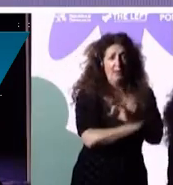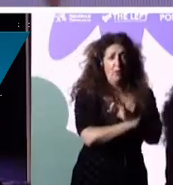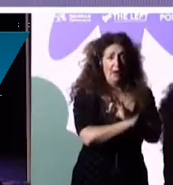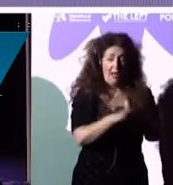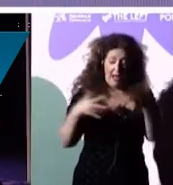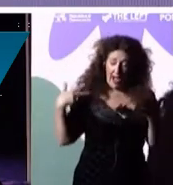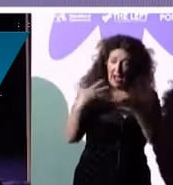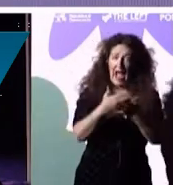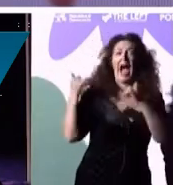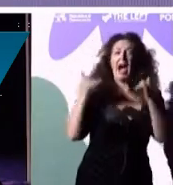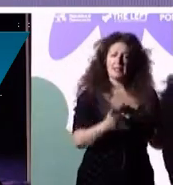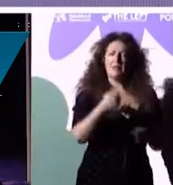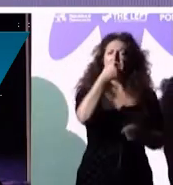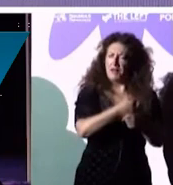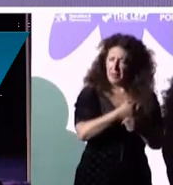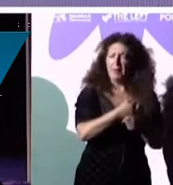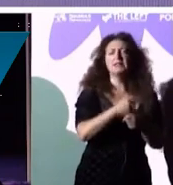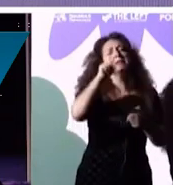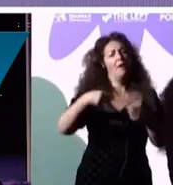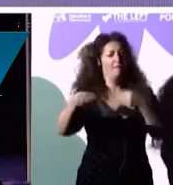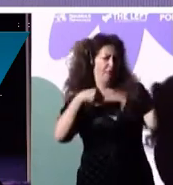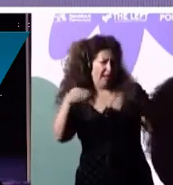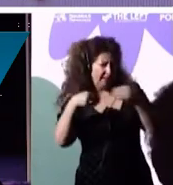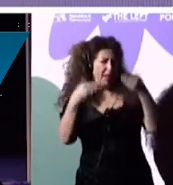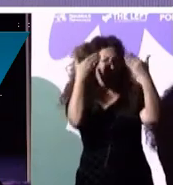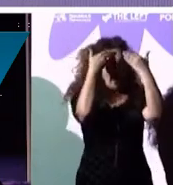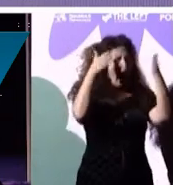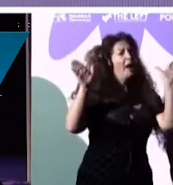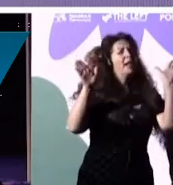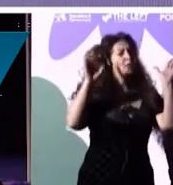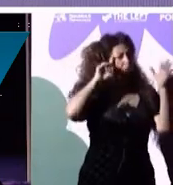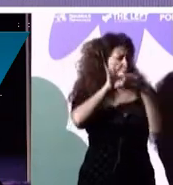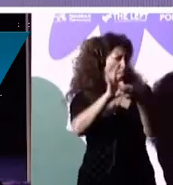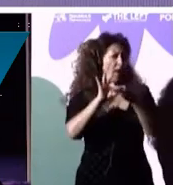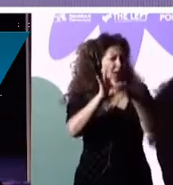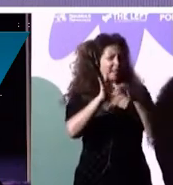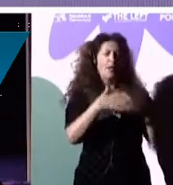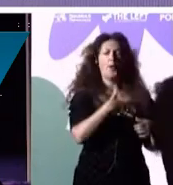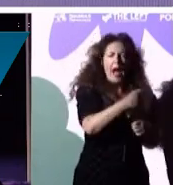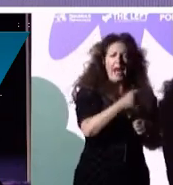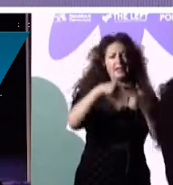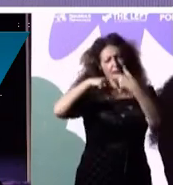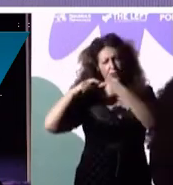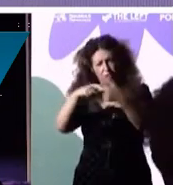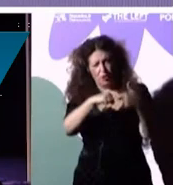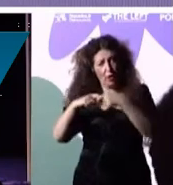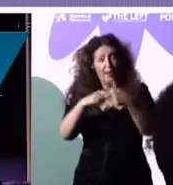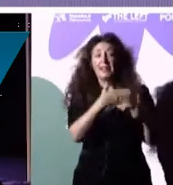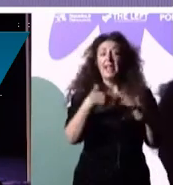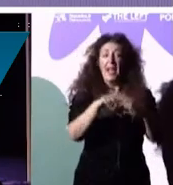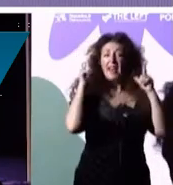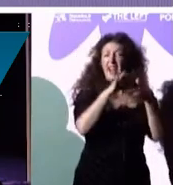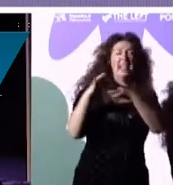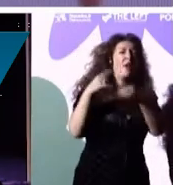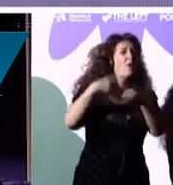Pues muchas veces el expreso de tus propias incoherencias no entonces una especie de suicidio en fin lo que hemos visto este fin de